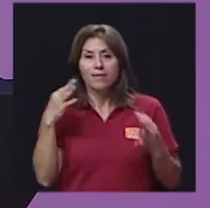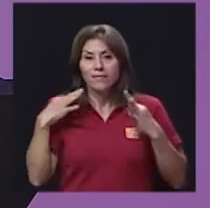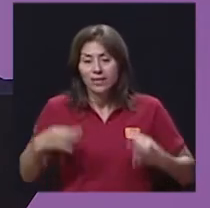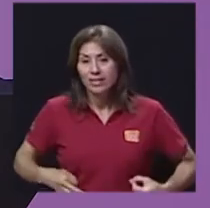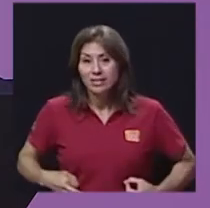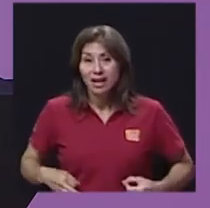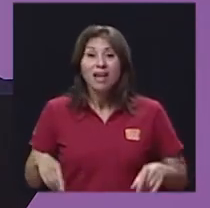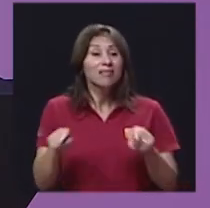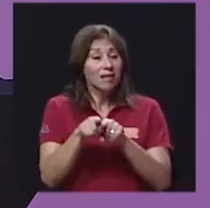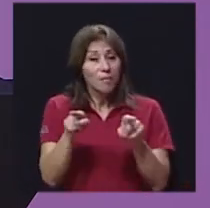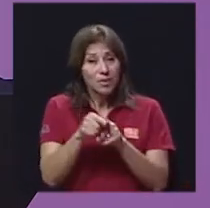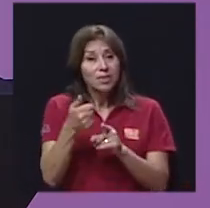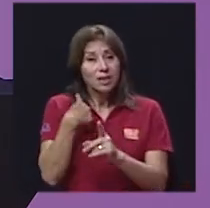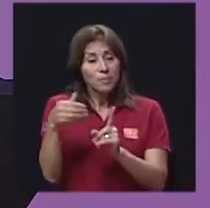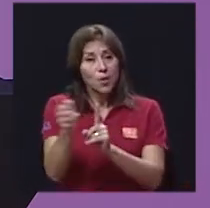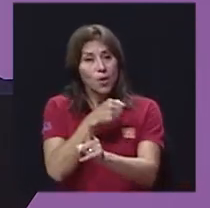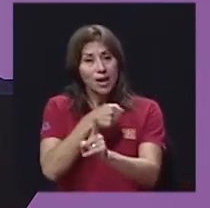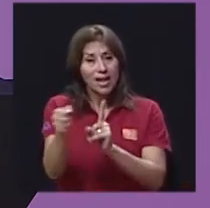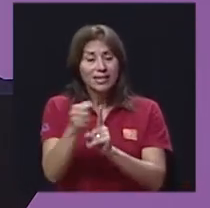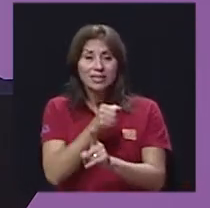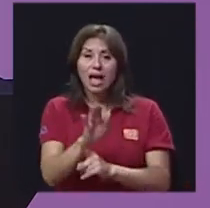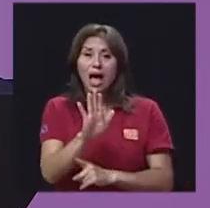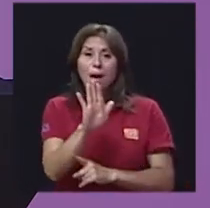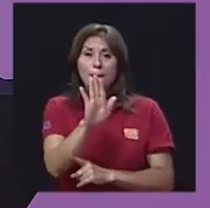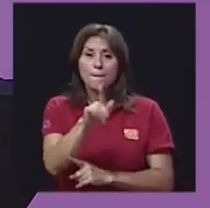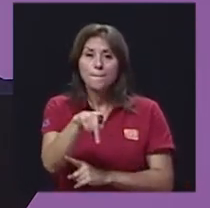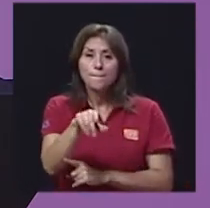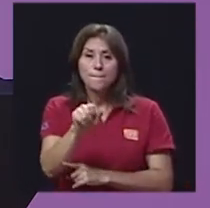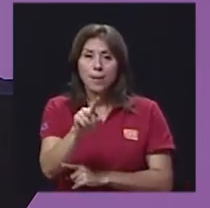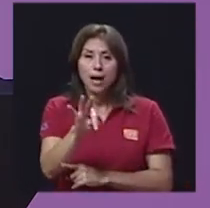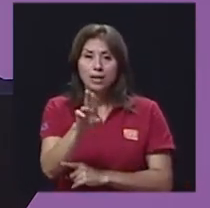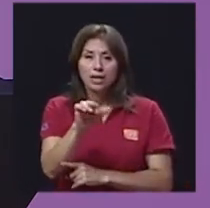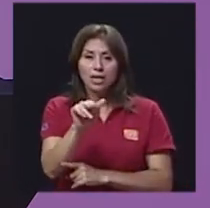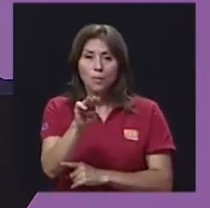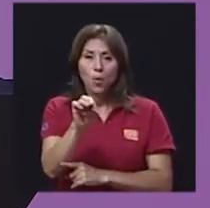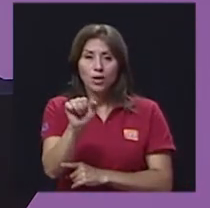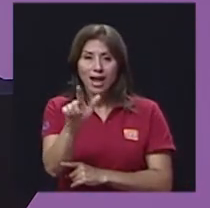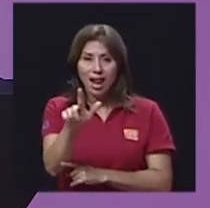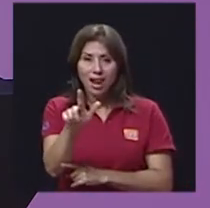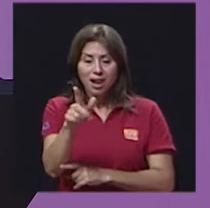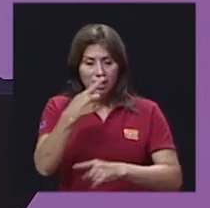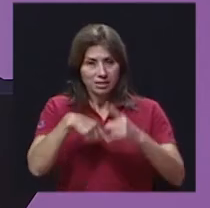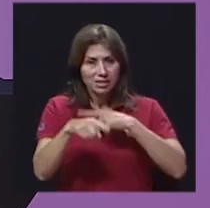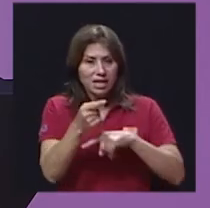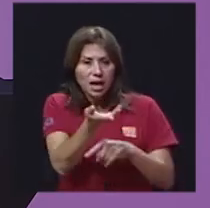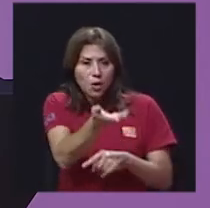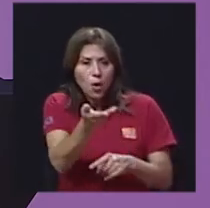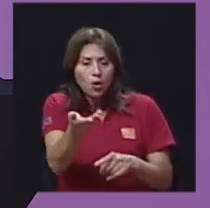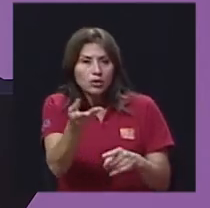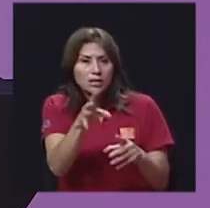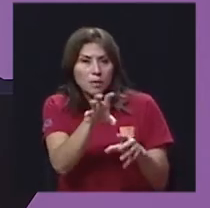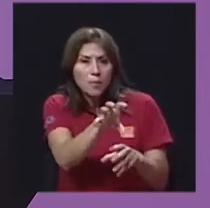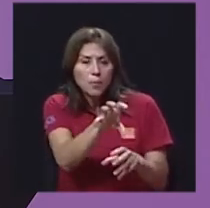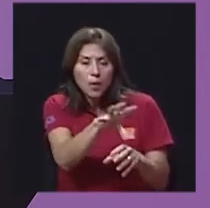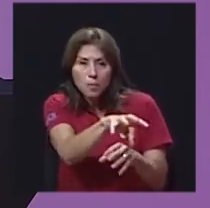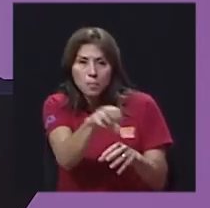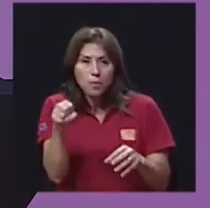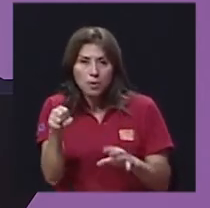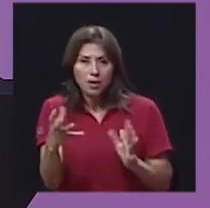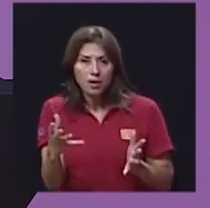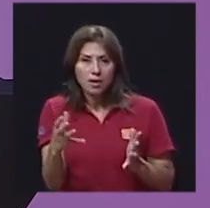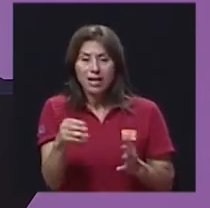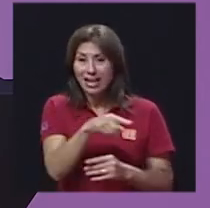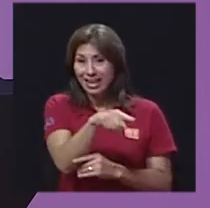física, estas señoras ni siquiera, en muchos casos, y se lo digo porque me consta, porque las he atendido, ni siquiera tienen la más